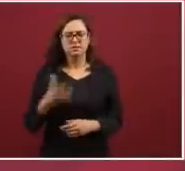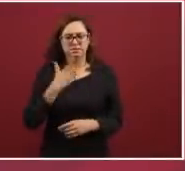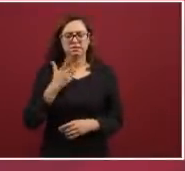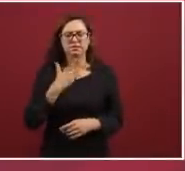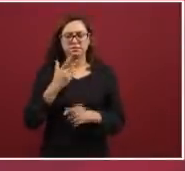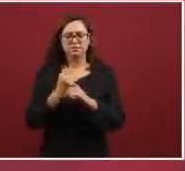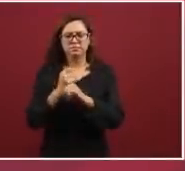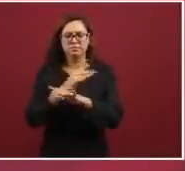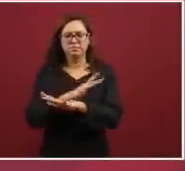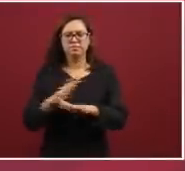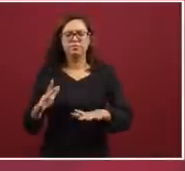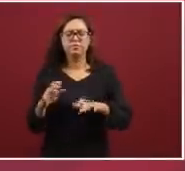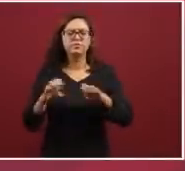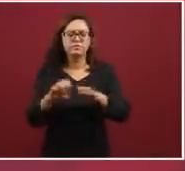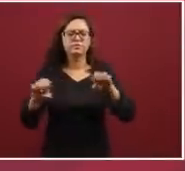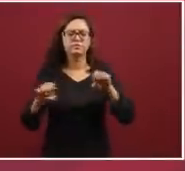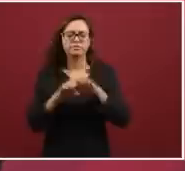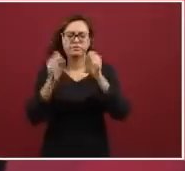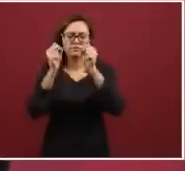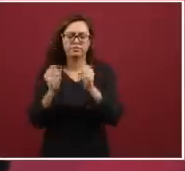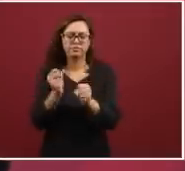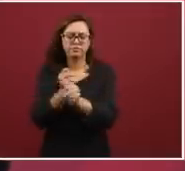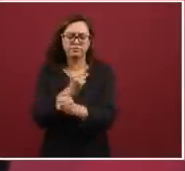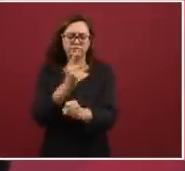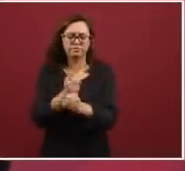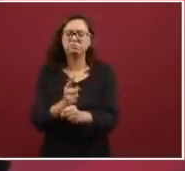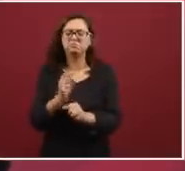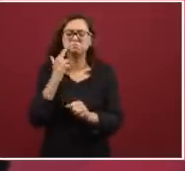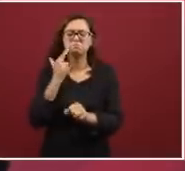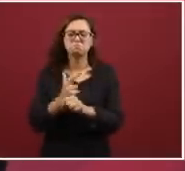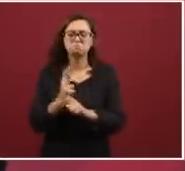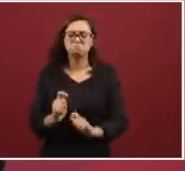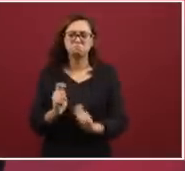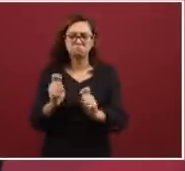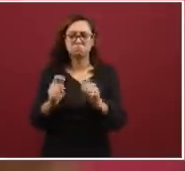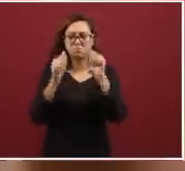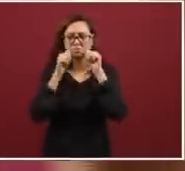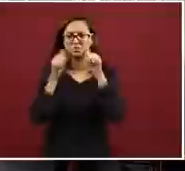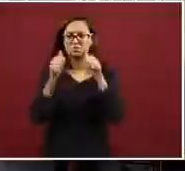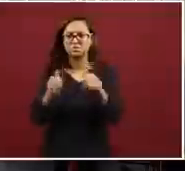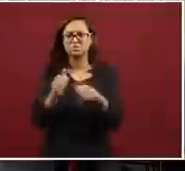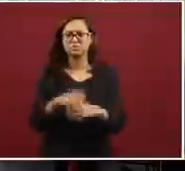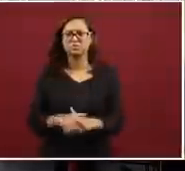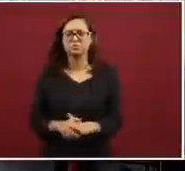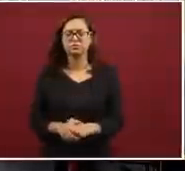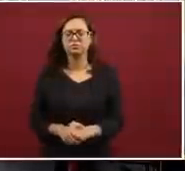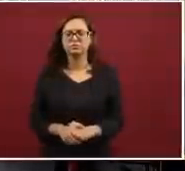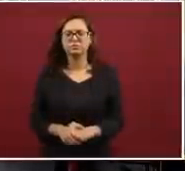y el Gabinete de Seguridad lo está atendiendo, este asunto.